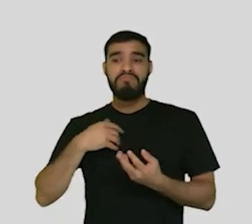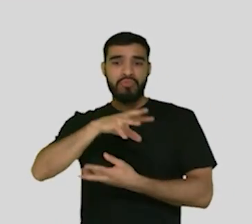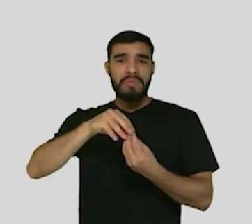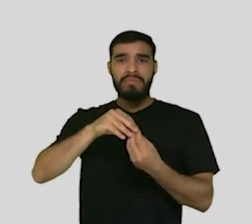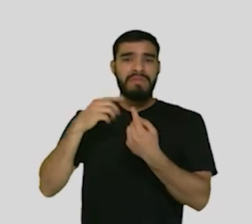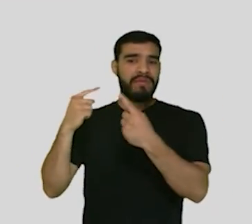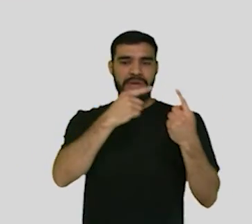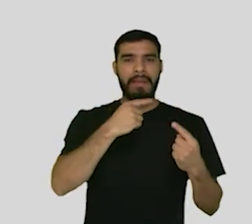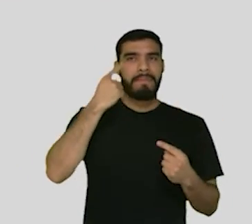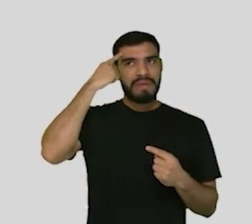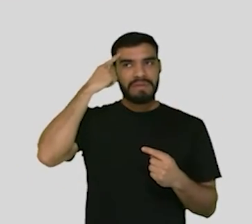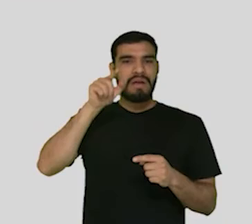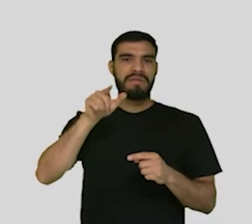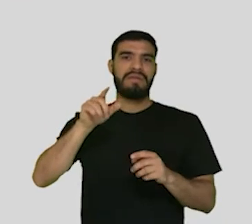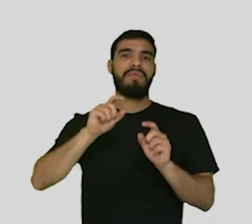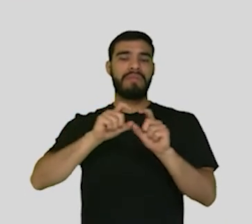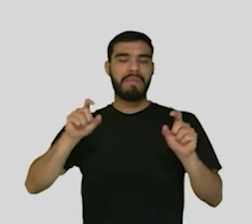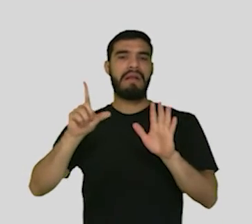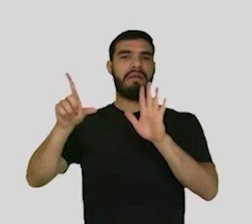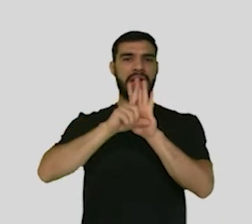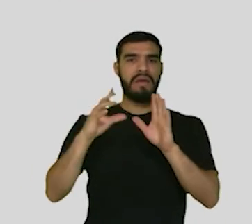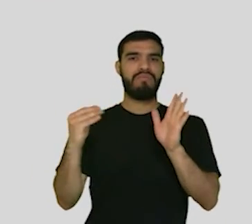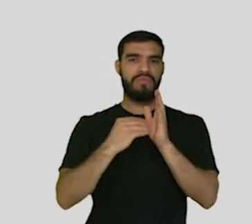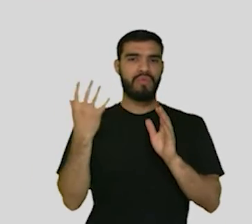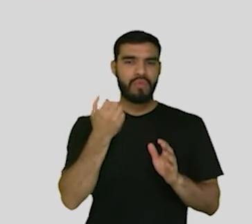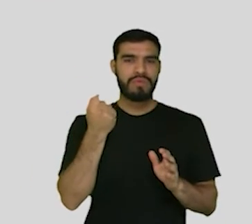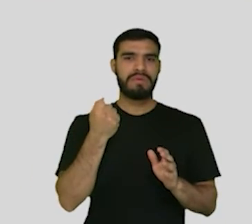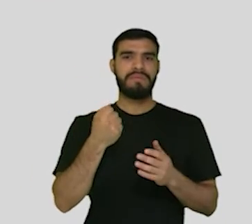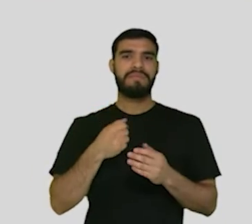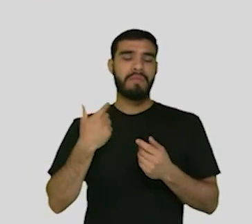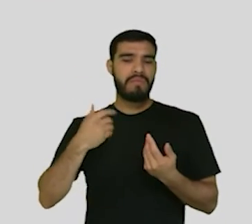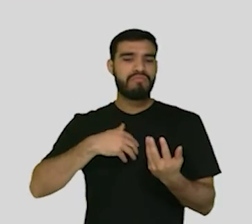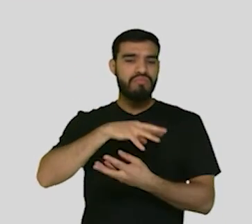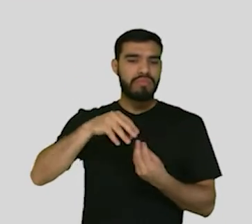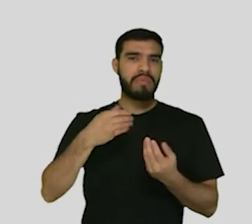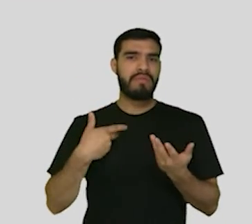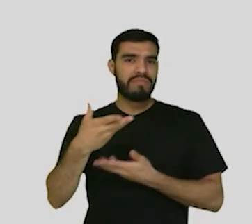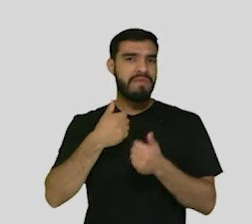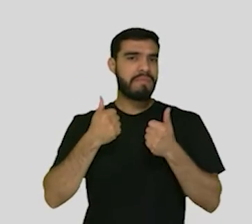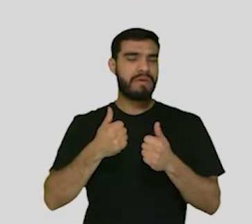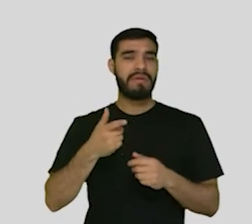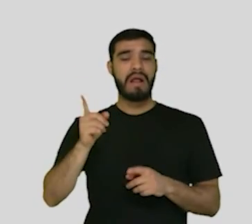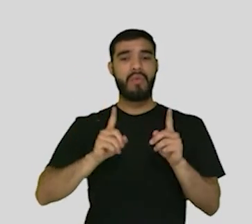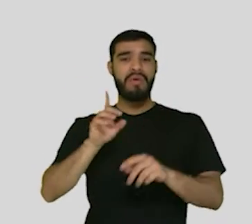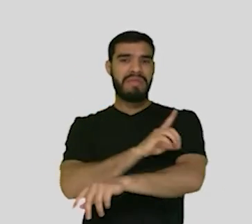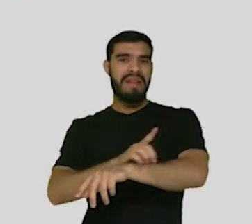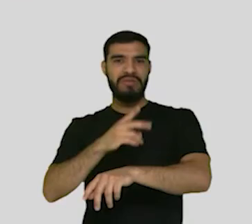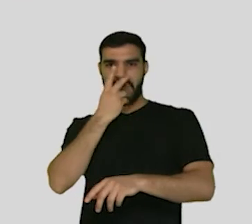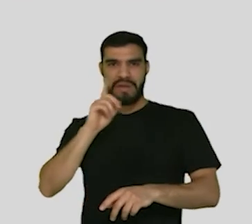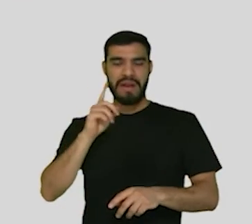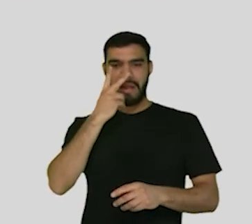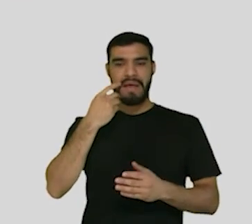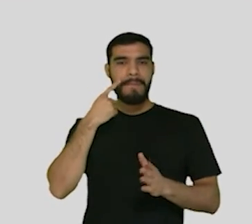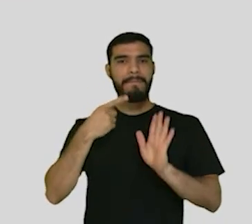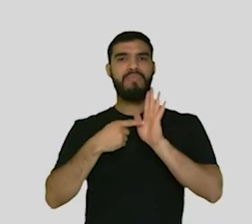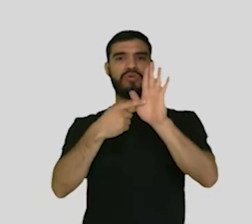ja yepa hoy grupo antiderecha pa esa pa o mi a mi grupo o justifica